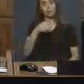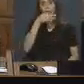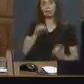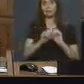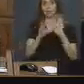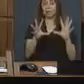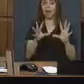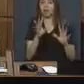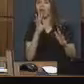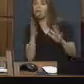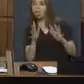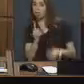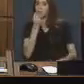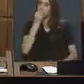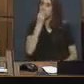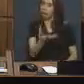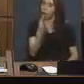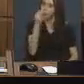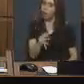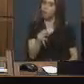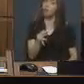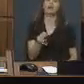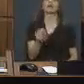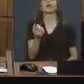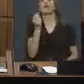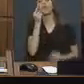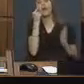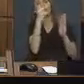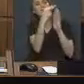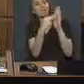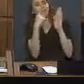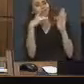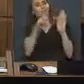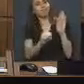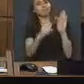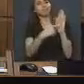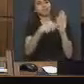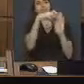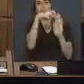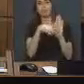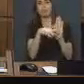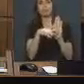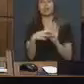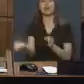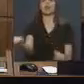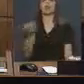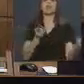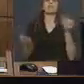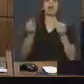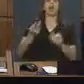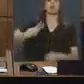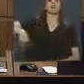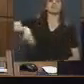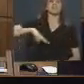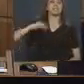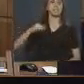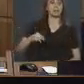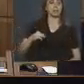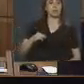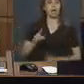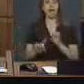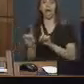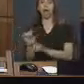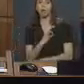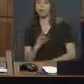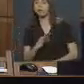hablar sin matices de cuáles son los reparos que tenemos con este proyecto. Porque nos van a decir seguramente, como lo han insinuado